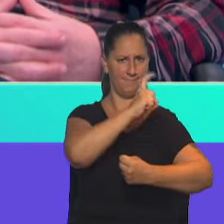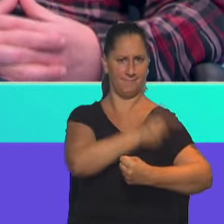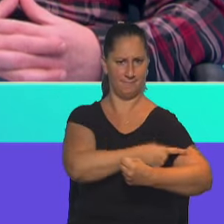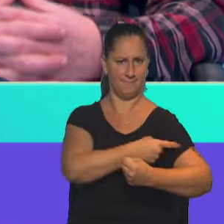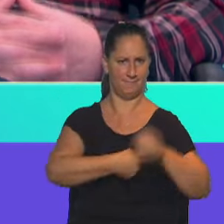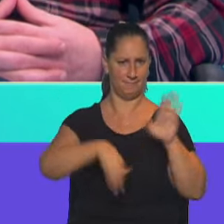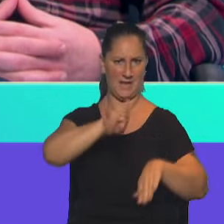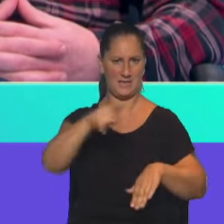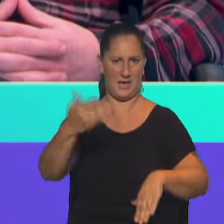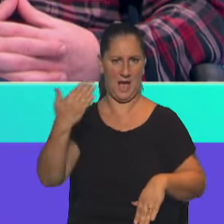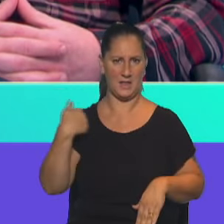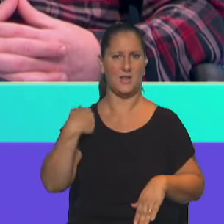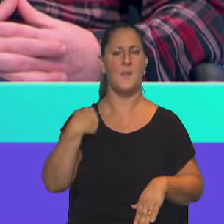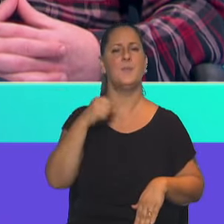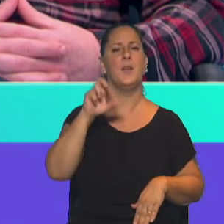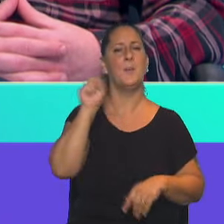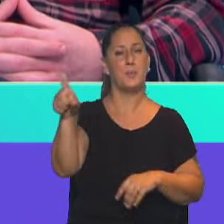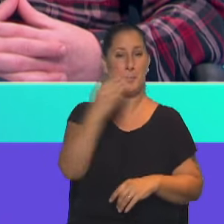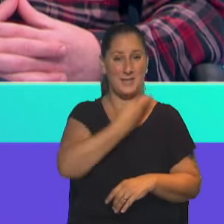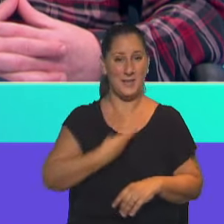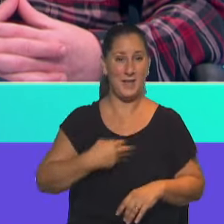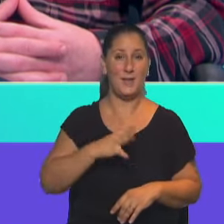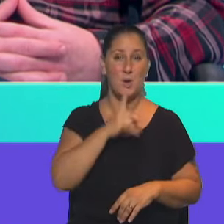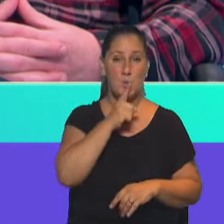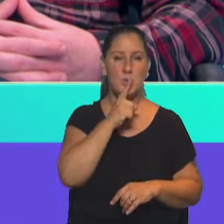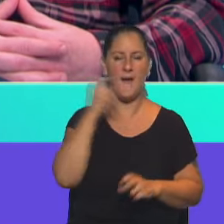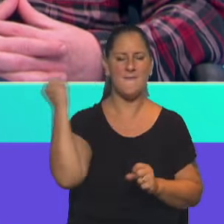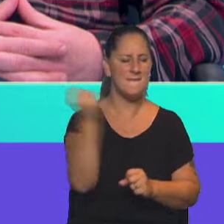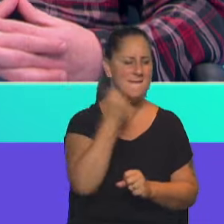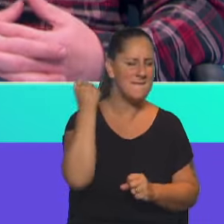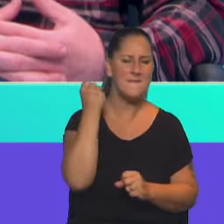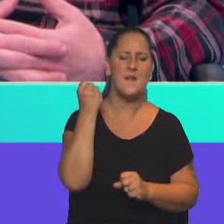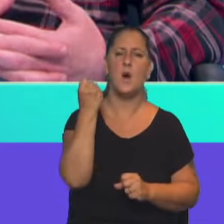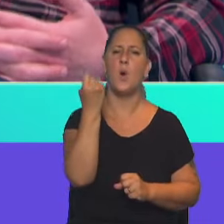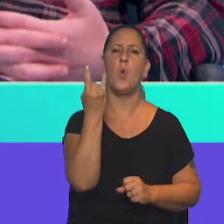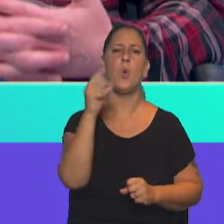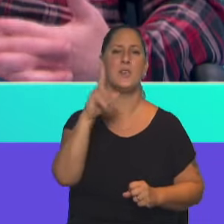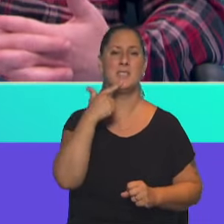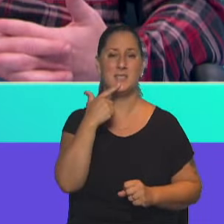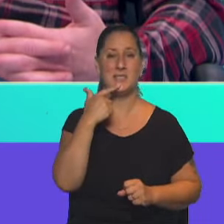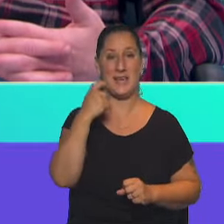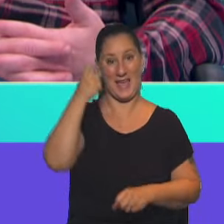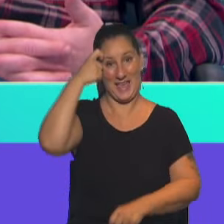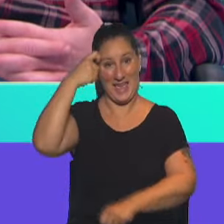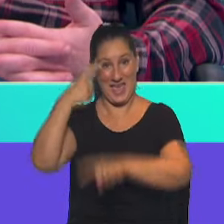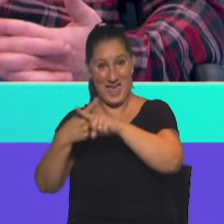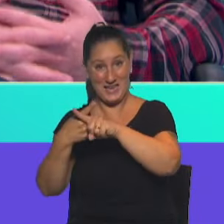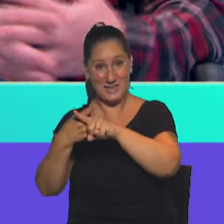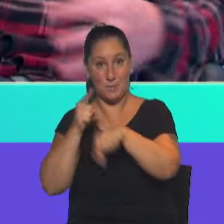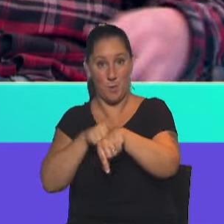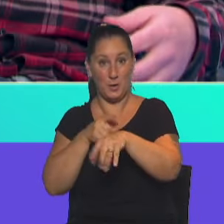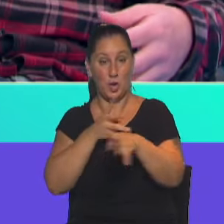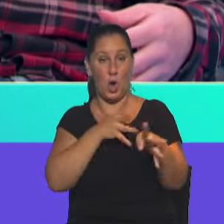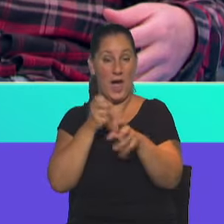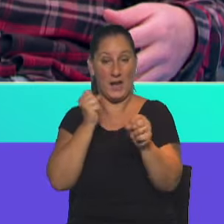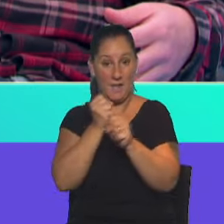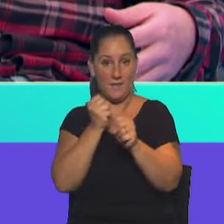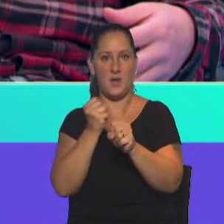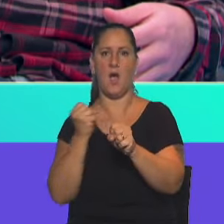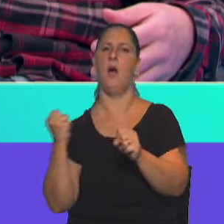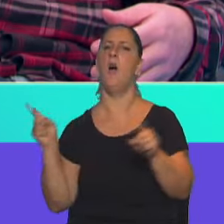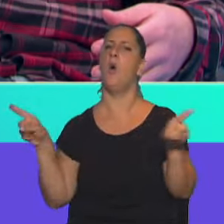algo que caracteriza a putin es una obsesión por devolver a rusia a ese lugar que ocupaba la unión soviética durante la guerra fría no en términos